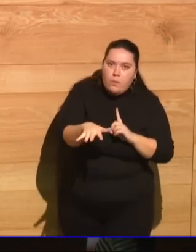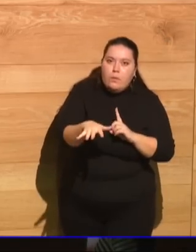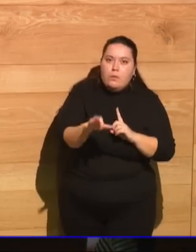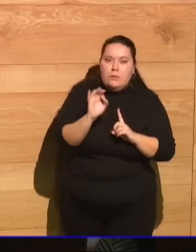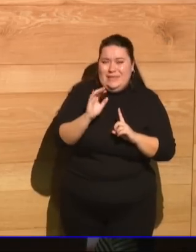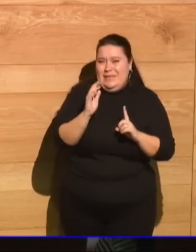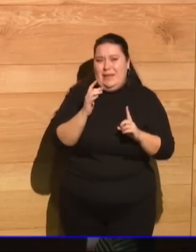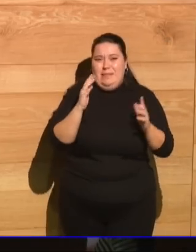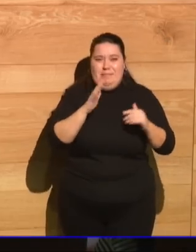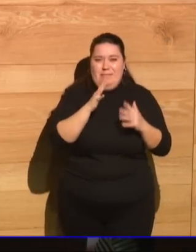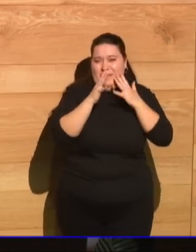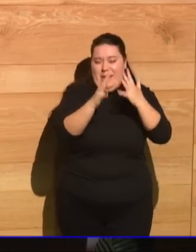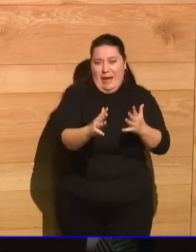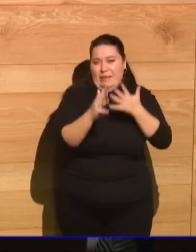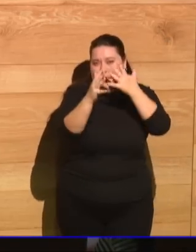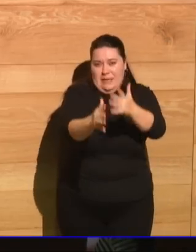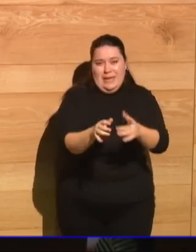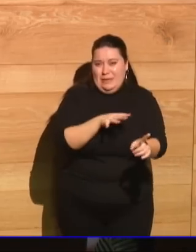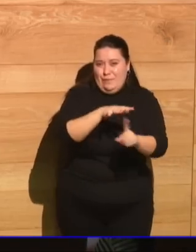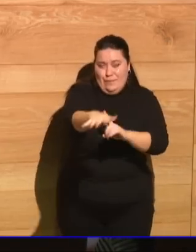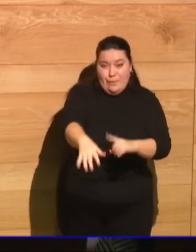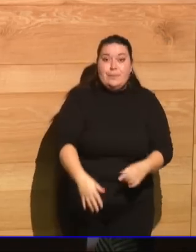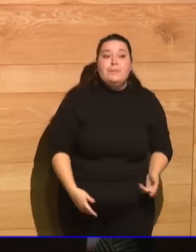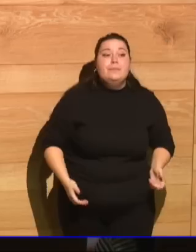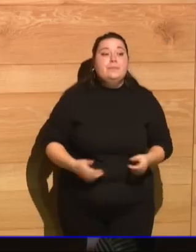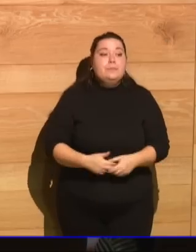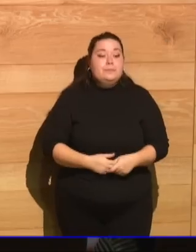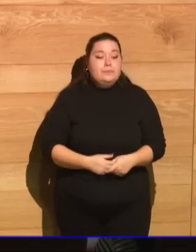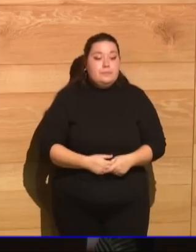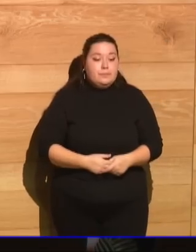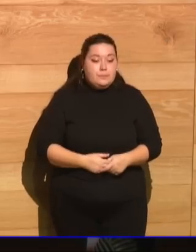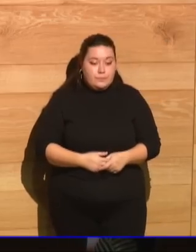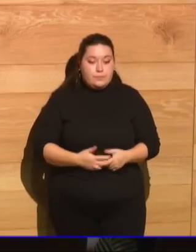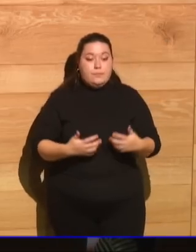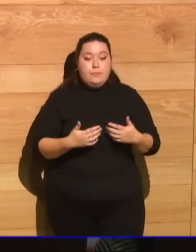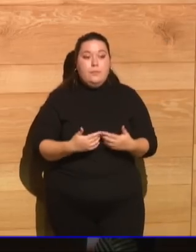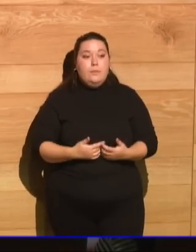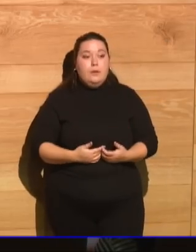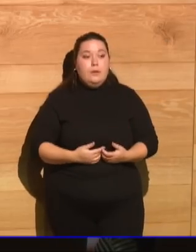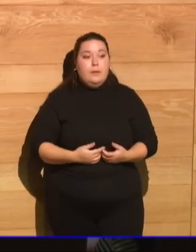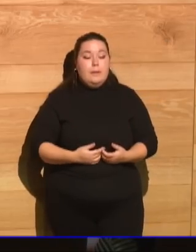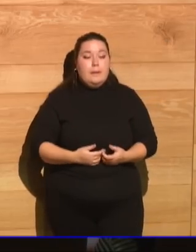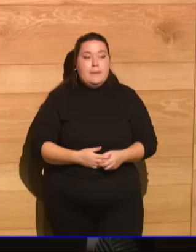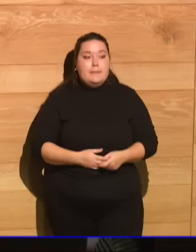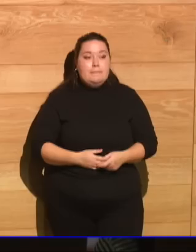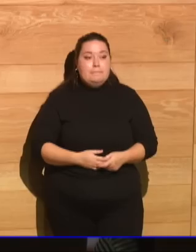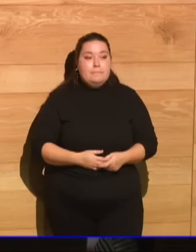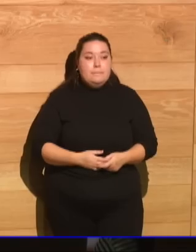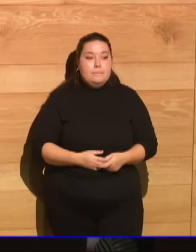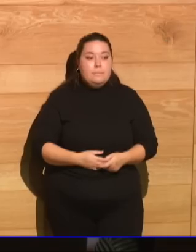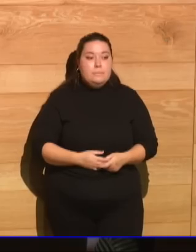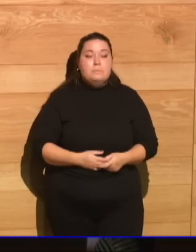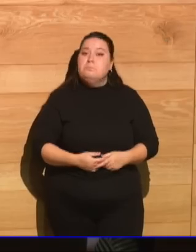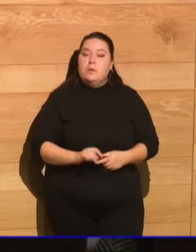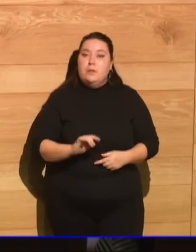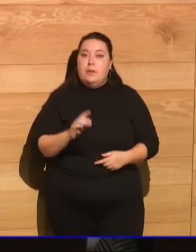en décadas. De hecho, Ridley Scott, por ejemplo, a quien en el futuro seguro que le dedicamos algún programa, No, va a caer seguro. hace su